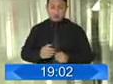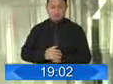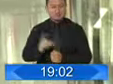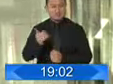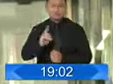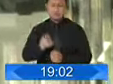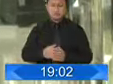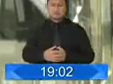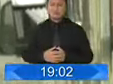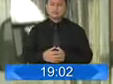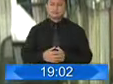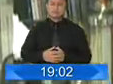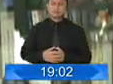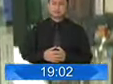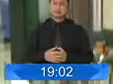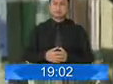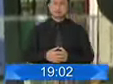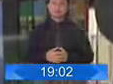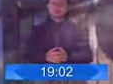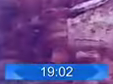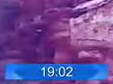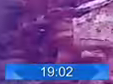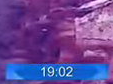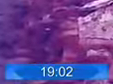informó Héctor Romero.